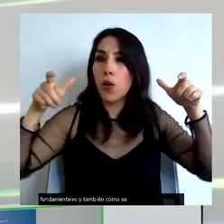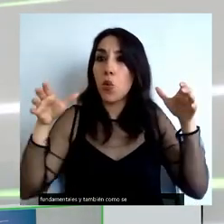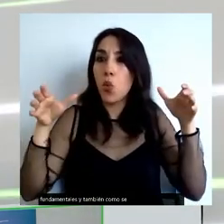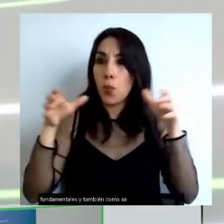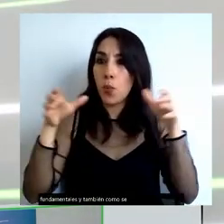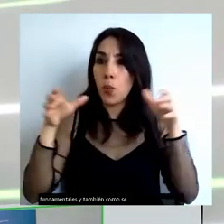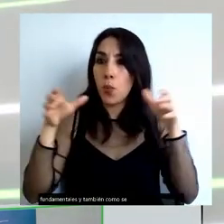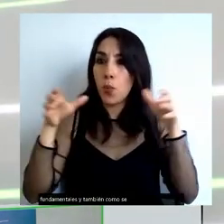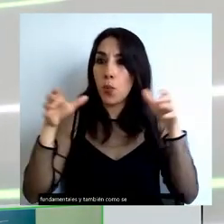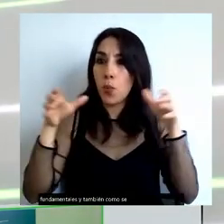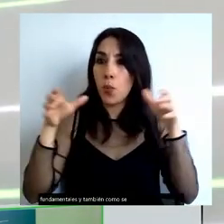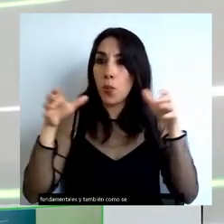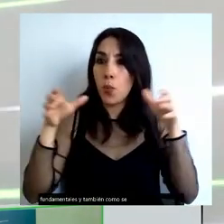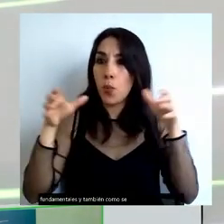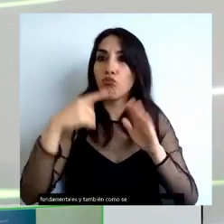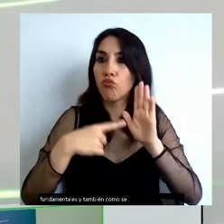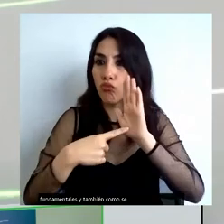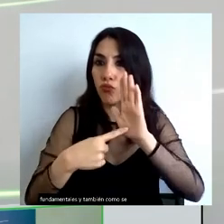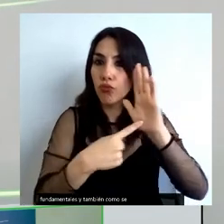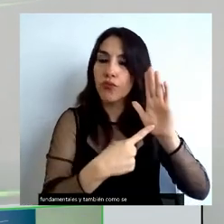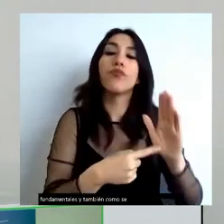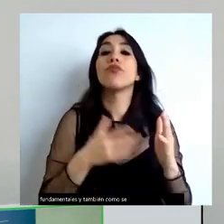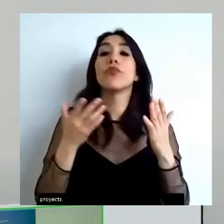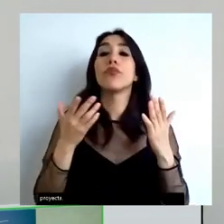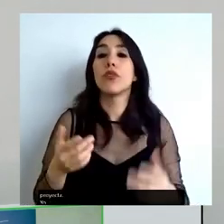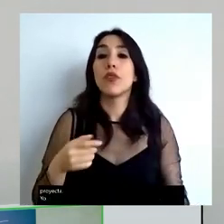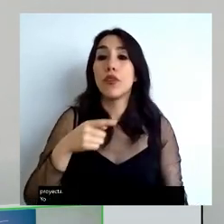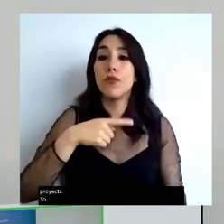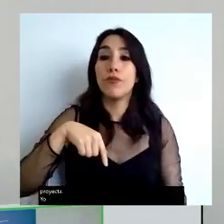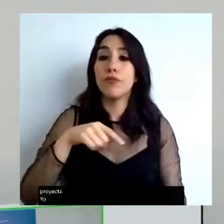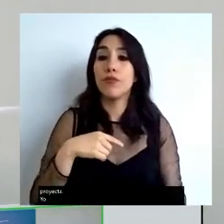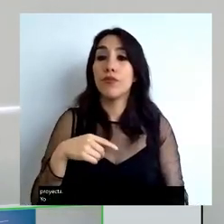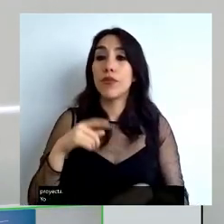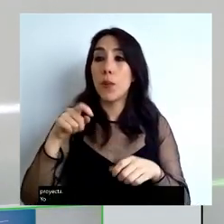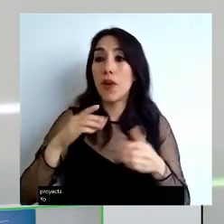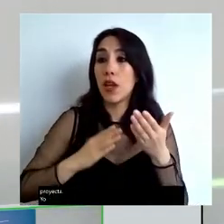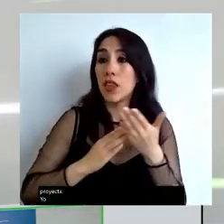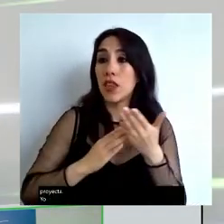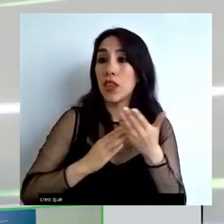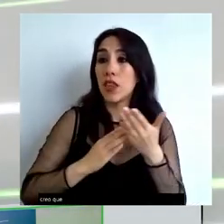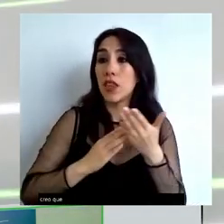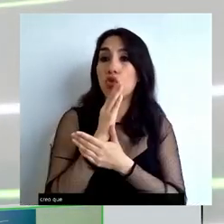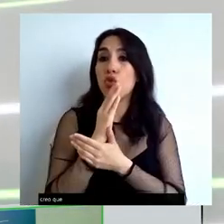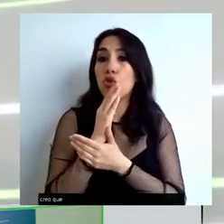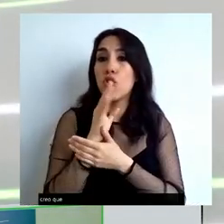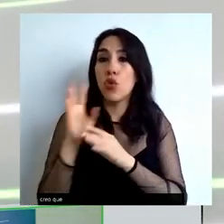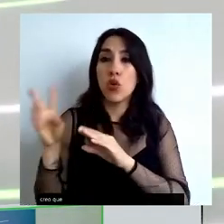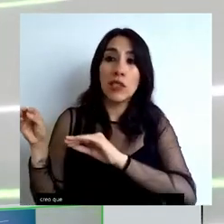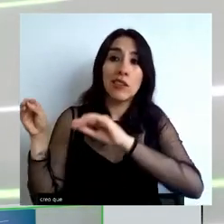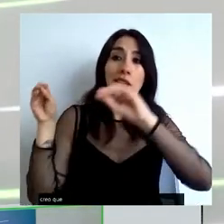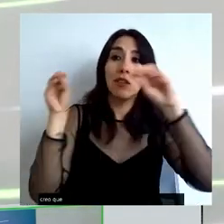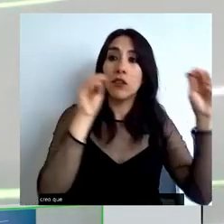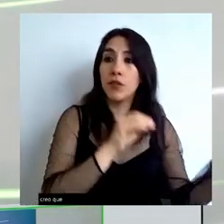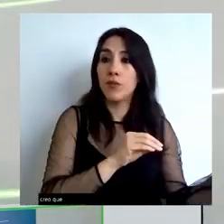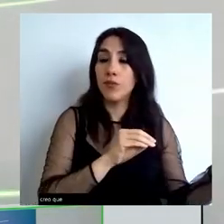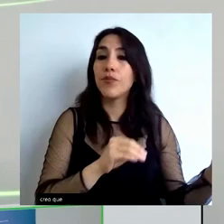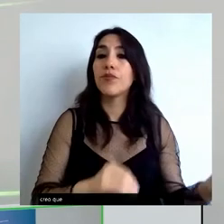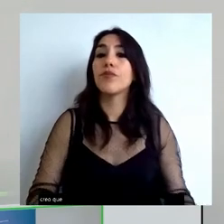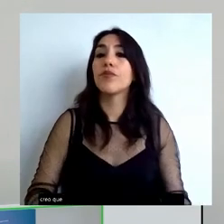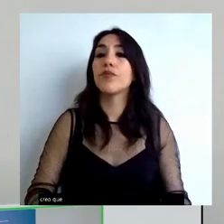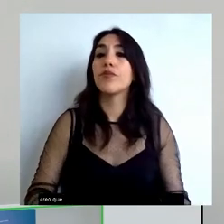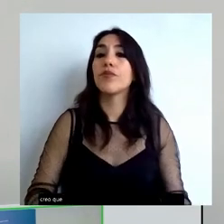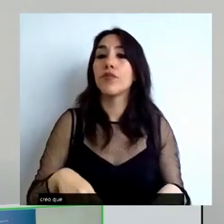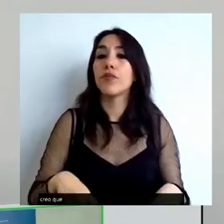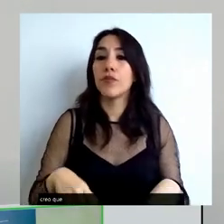permitir mover las fronteras de la inclusión en el mundo del